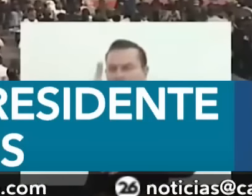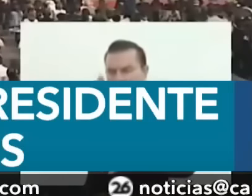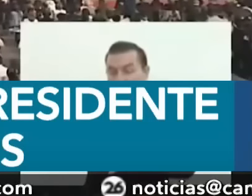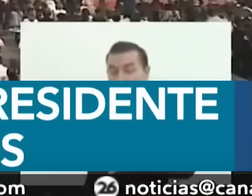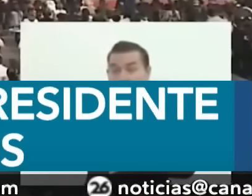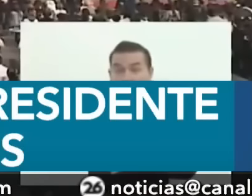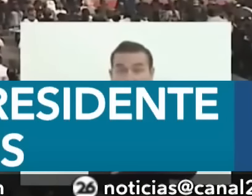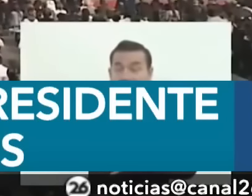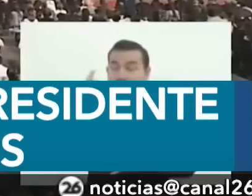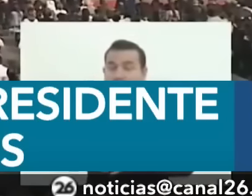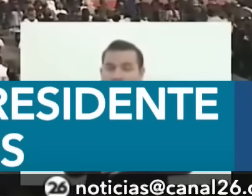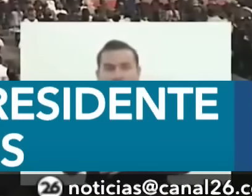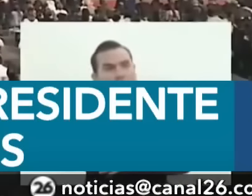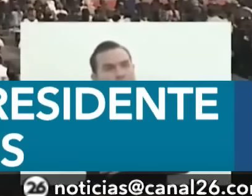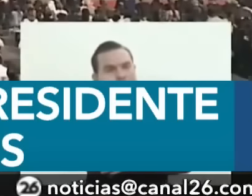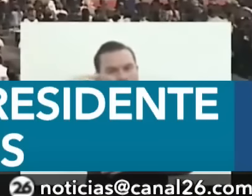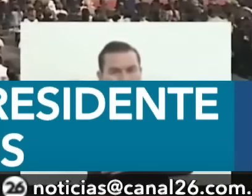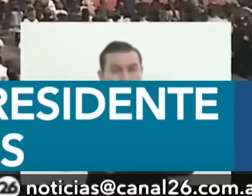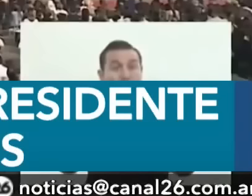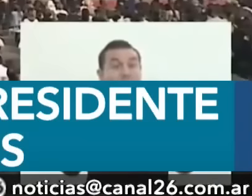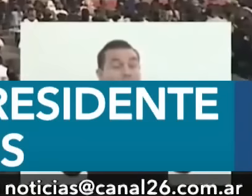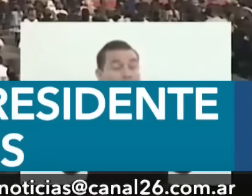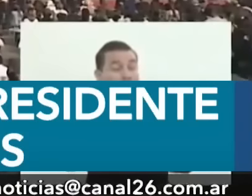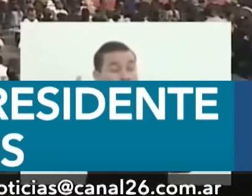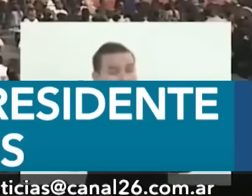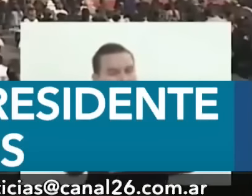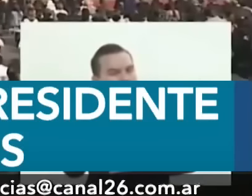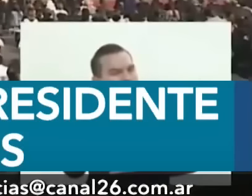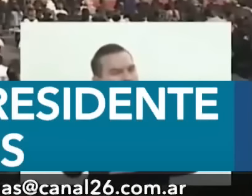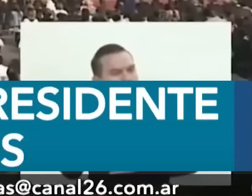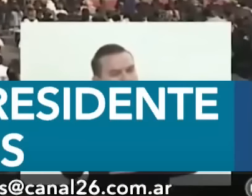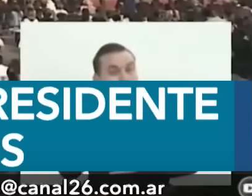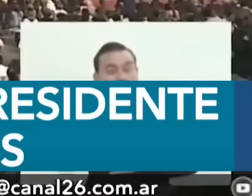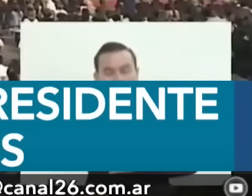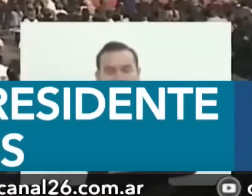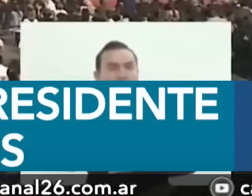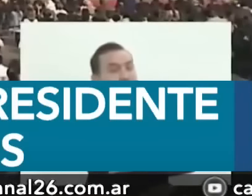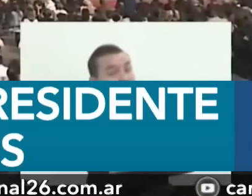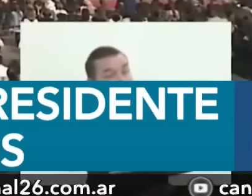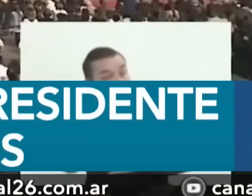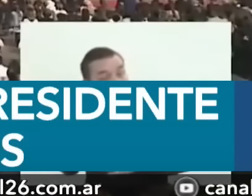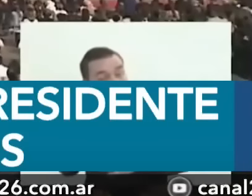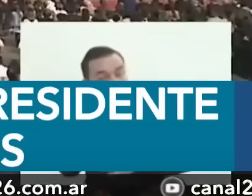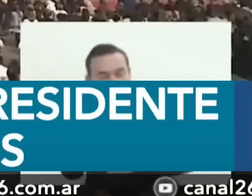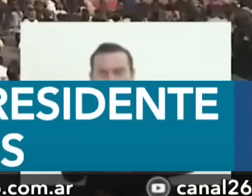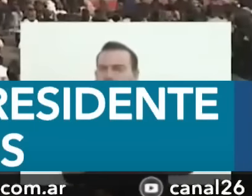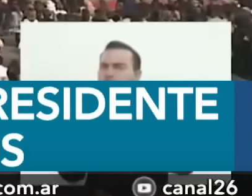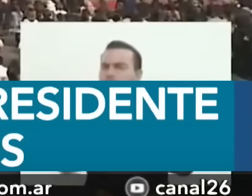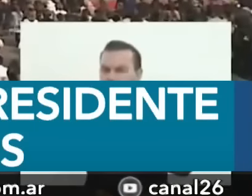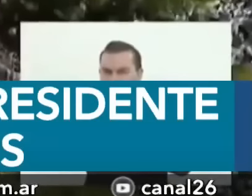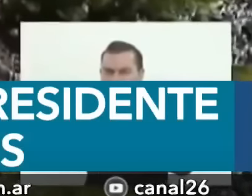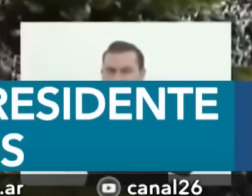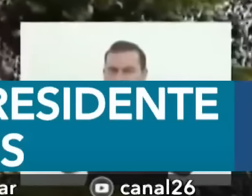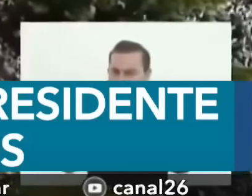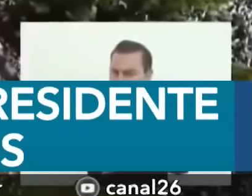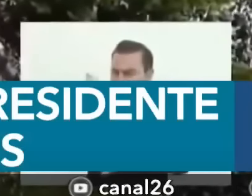el plan para terminar con las maras, con las pandillas, digamos, el tema de seguridad se ha visto